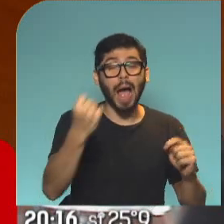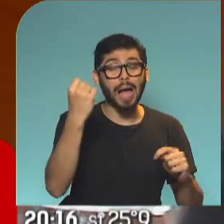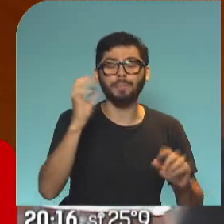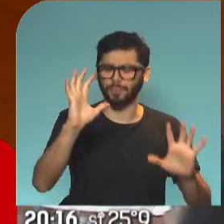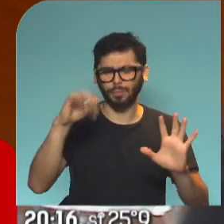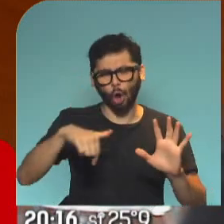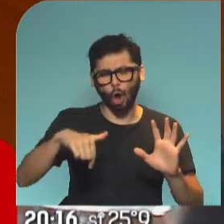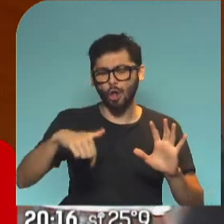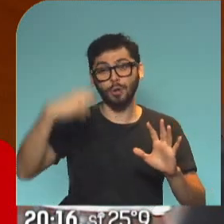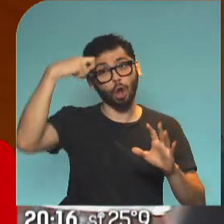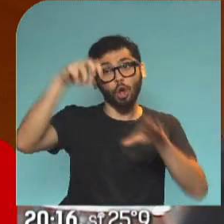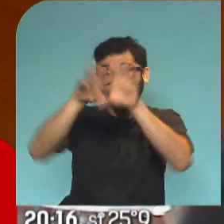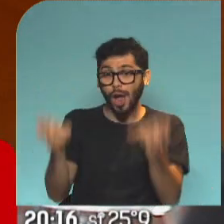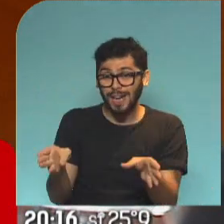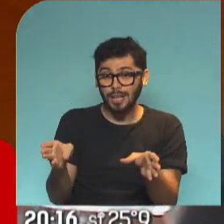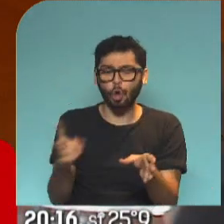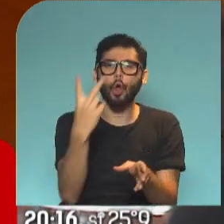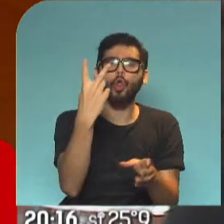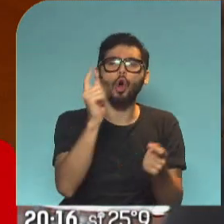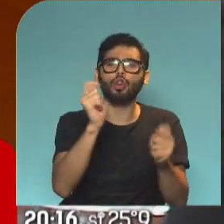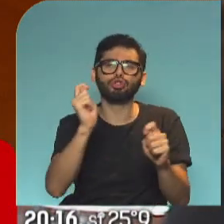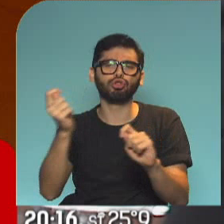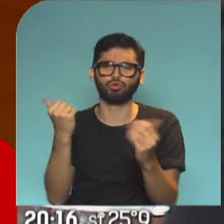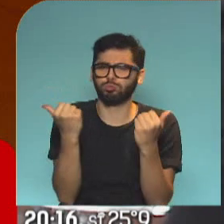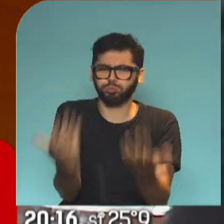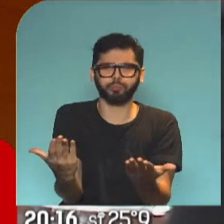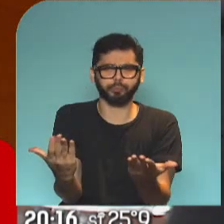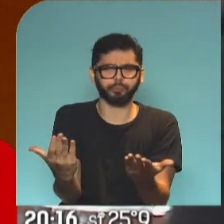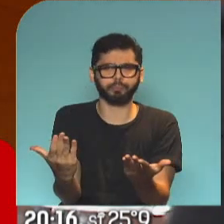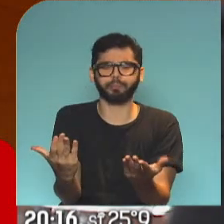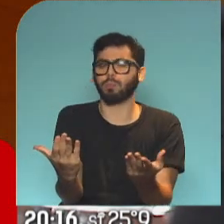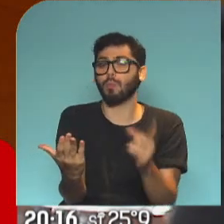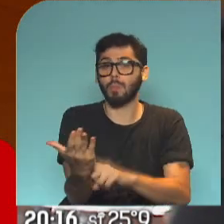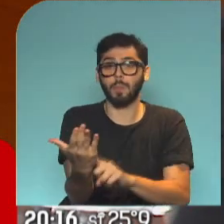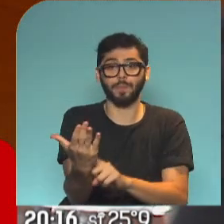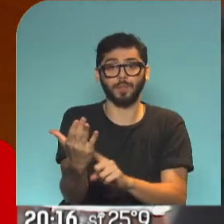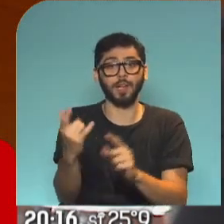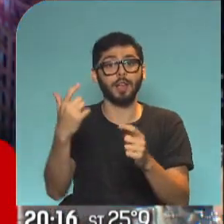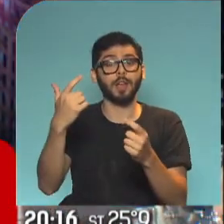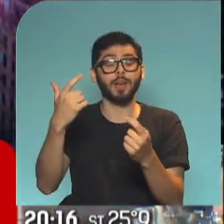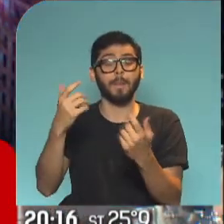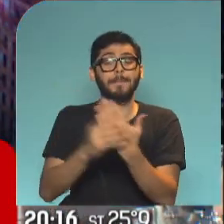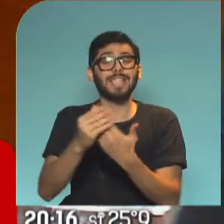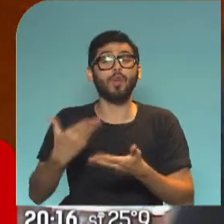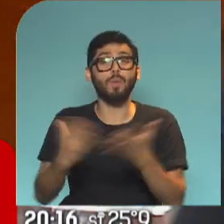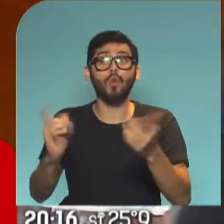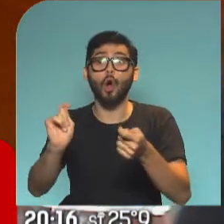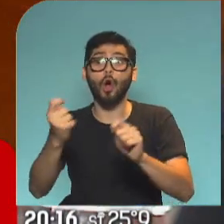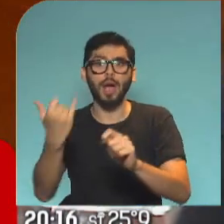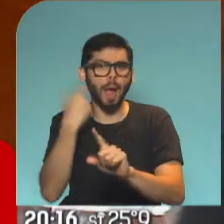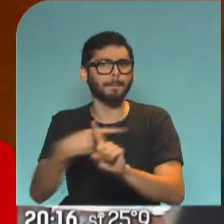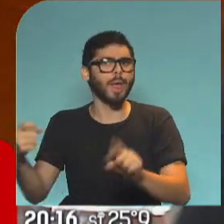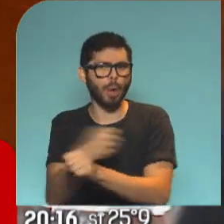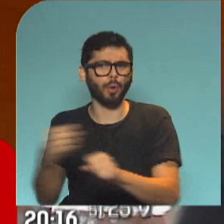ahí en el congreso de la nación dos reformas muy importantes tienen media sanción la reforma sobre el ministerio público y tiene media sanción